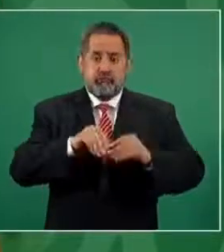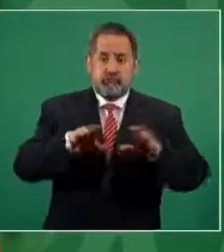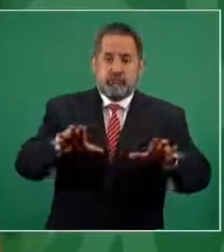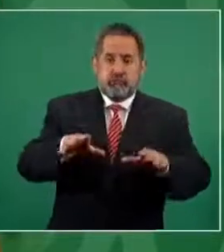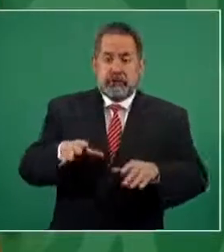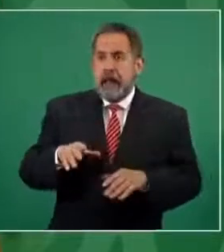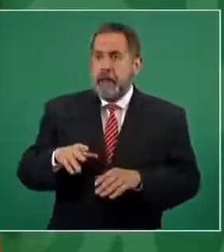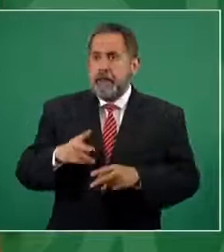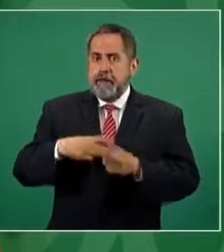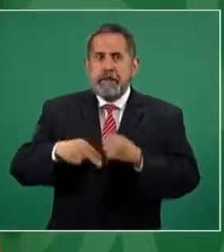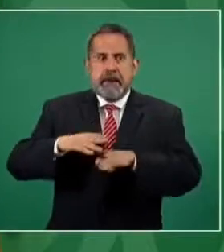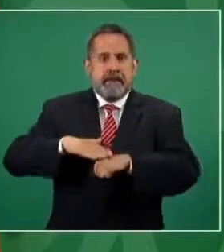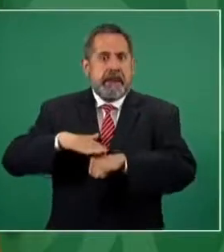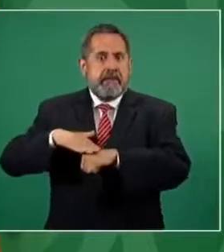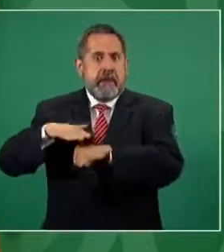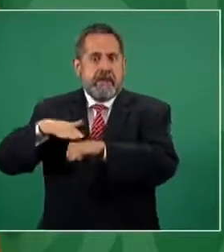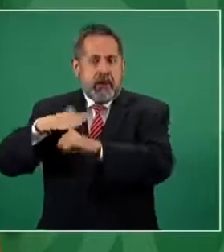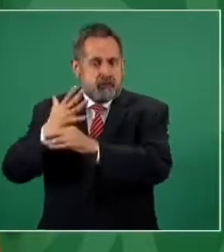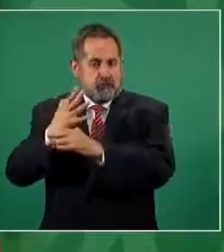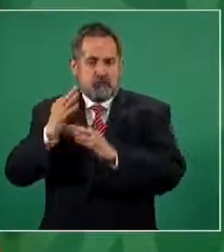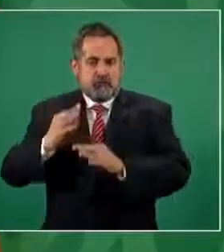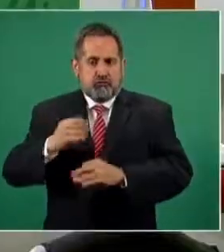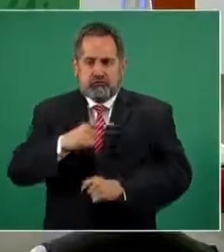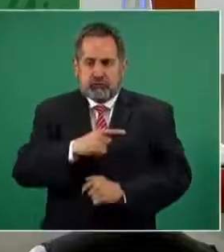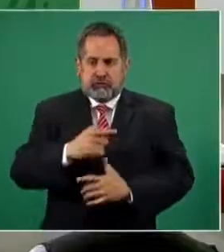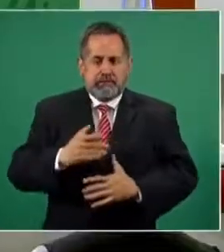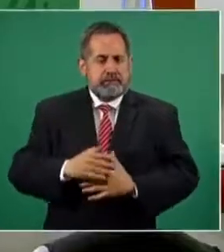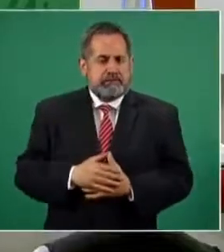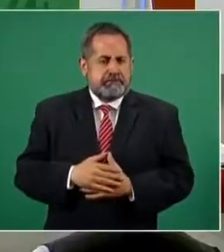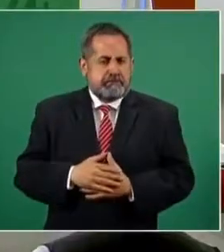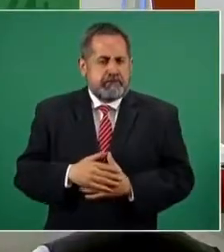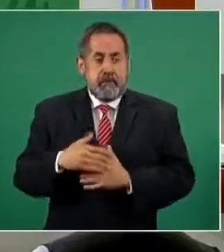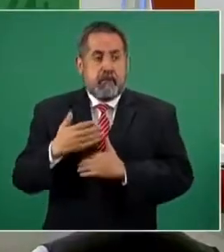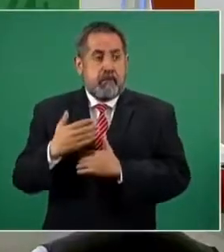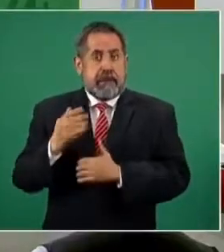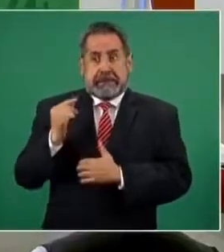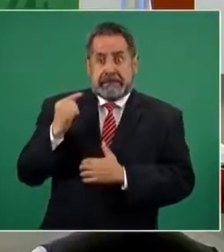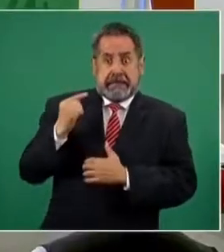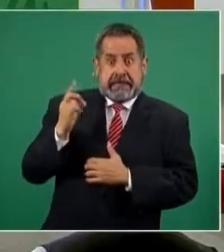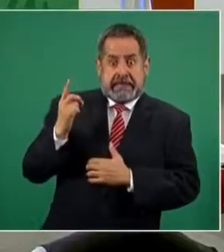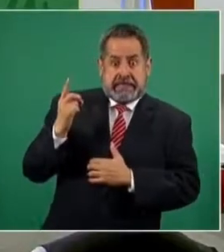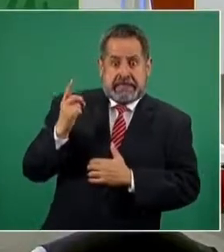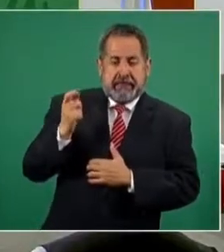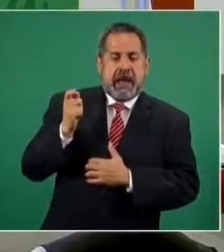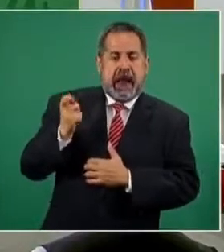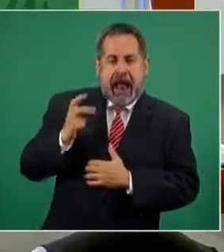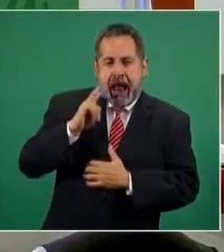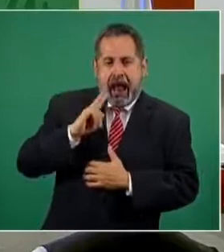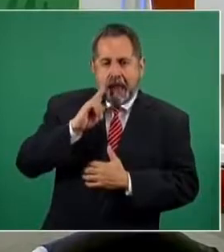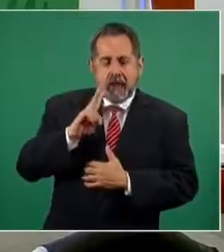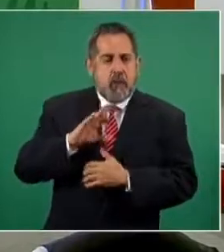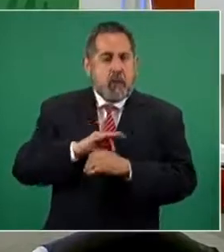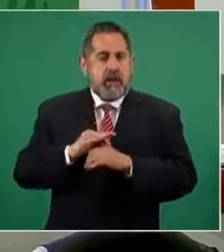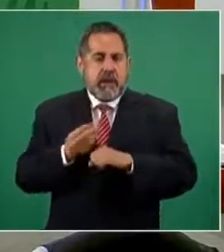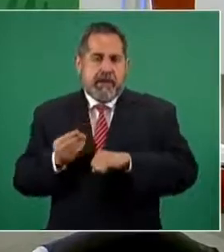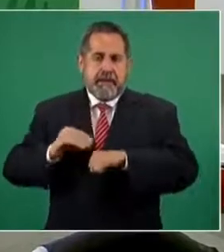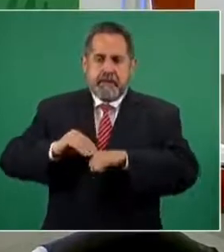noviembre, pero va a ser récord en diciembre, con un